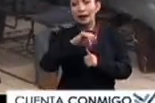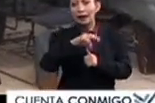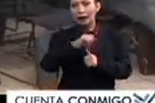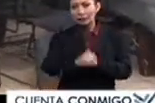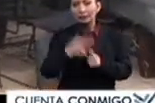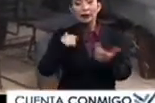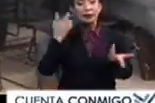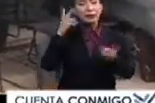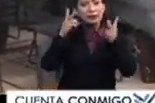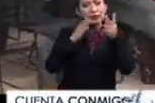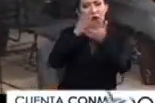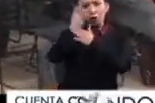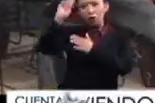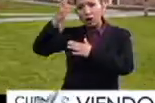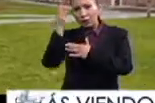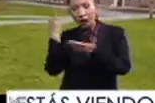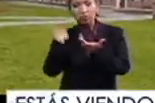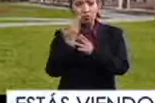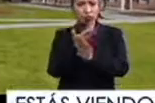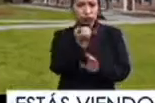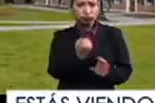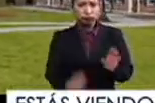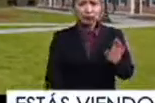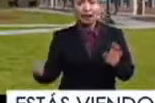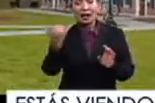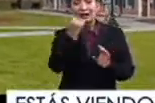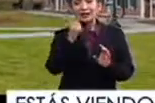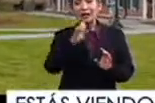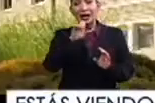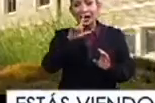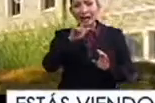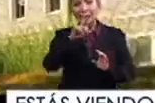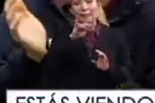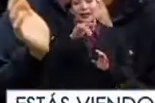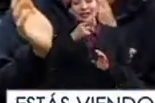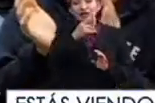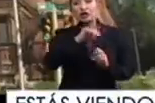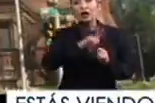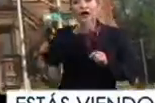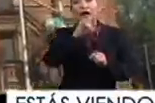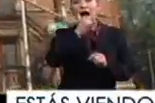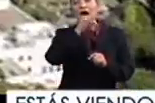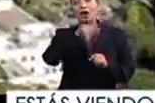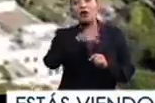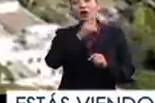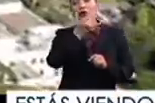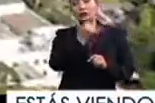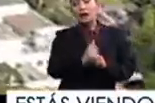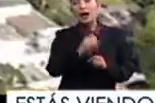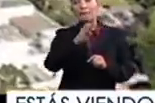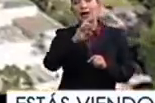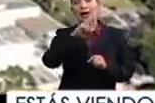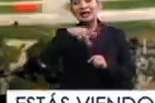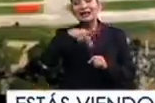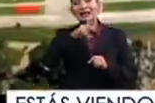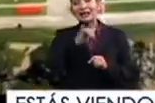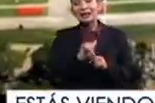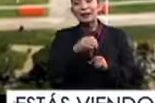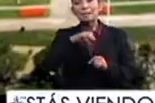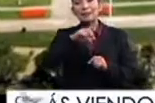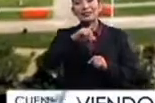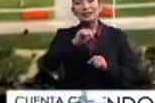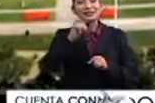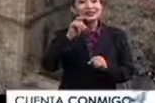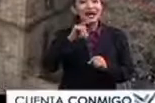profesora visitante en universidades tan prestigiadas como Yale, Princeton, La Joya, Harvard, Berkeley, Méndez Pelayo